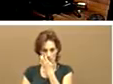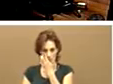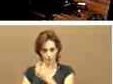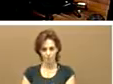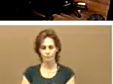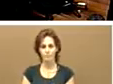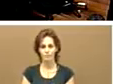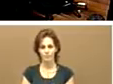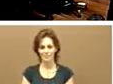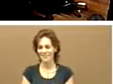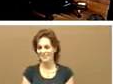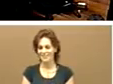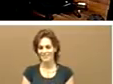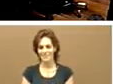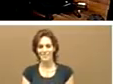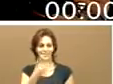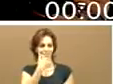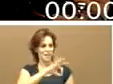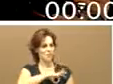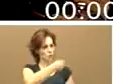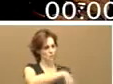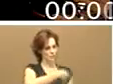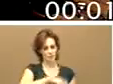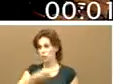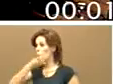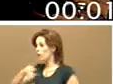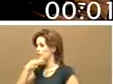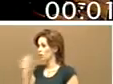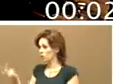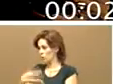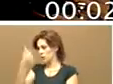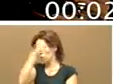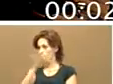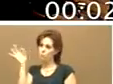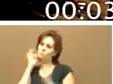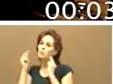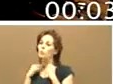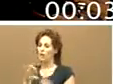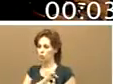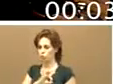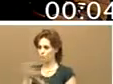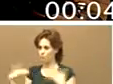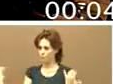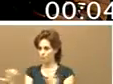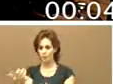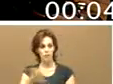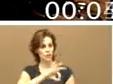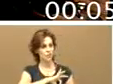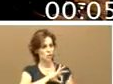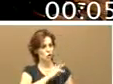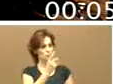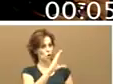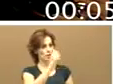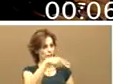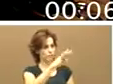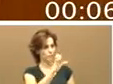Gracias, señor presidente. Buenas tardes de nuevo, señoras y señores diputados. Señor Cantero, el